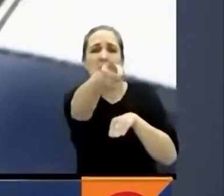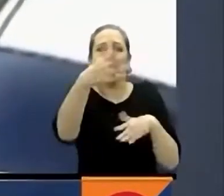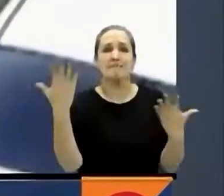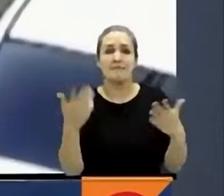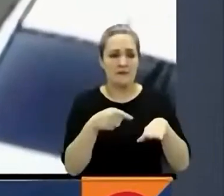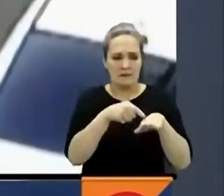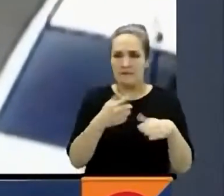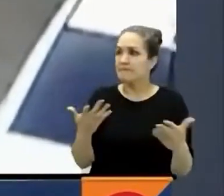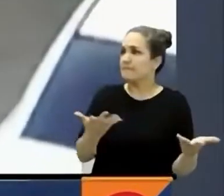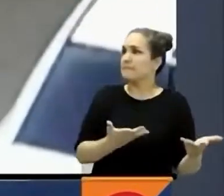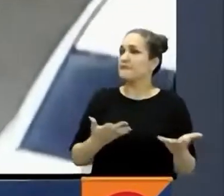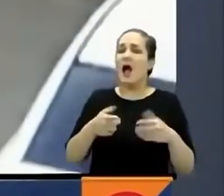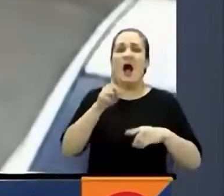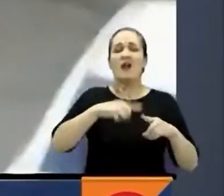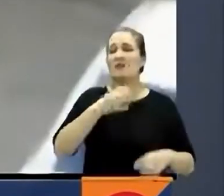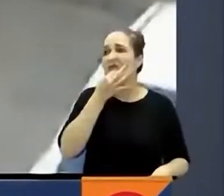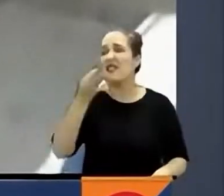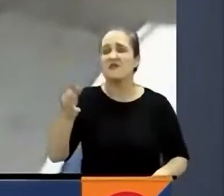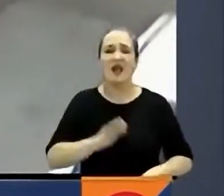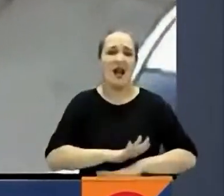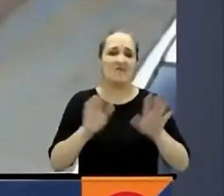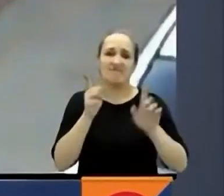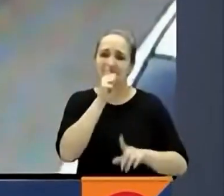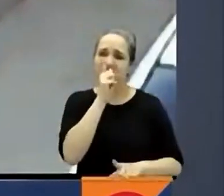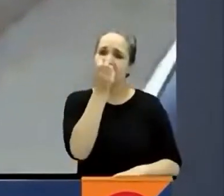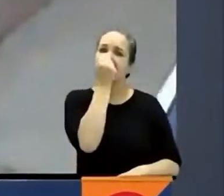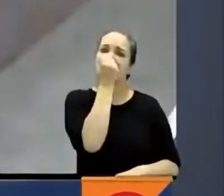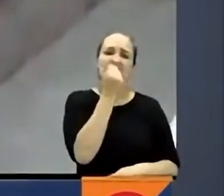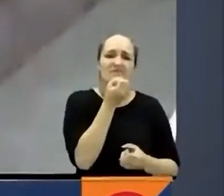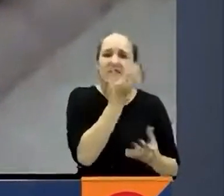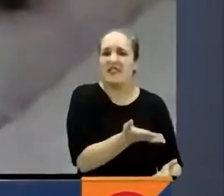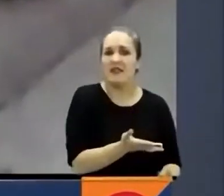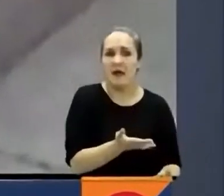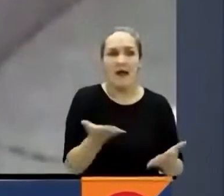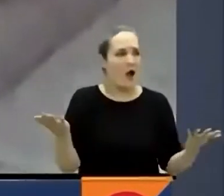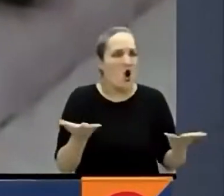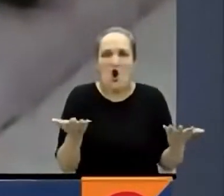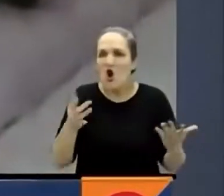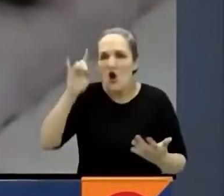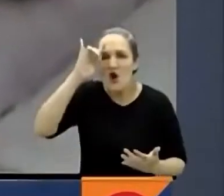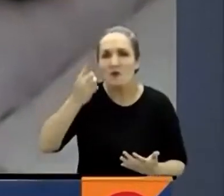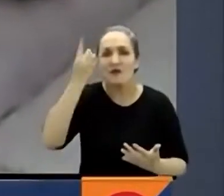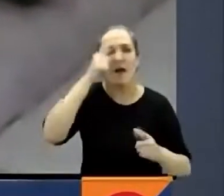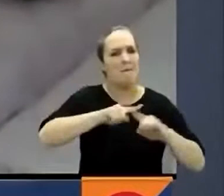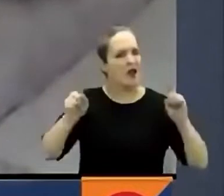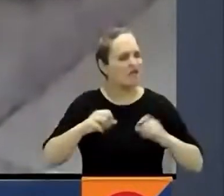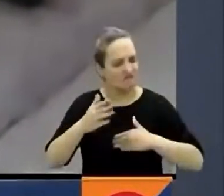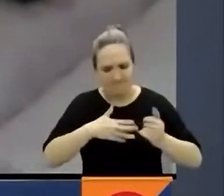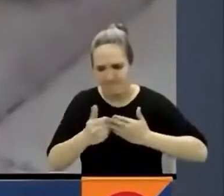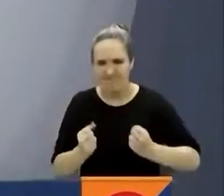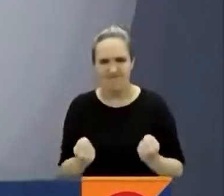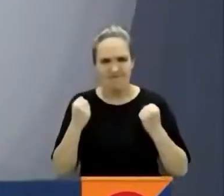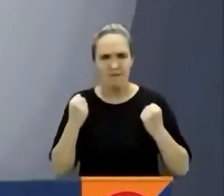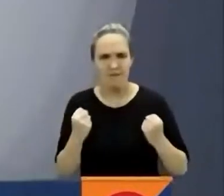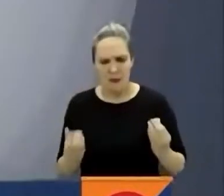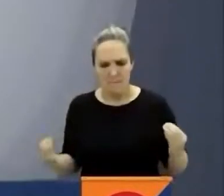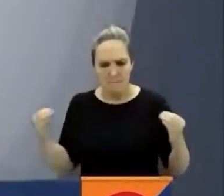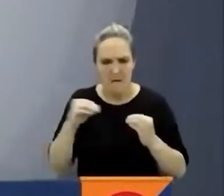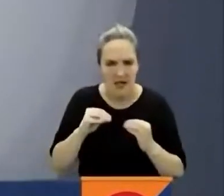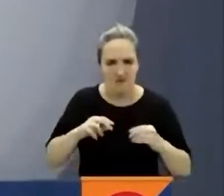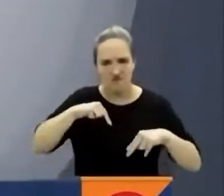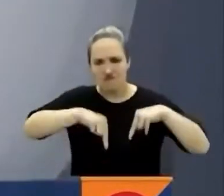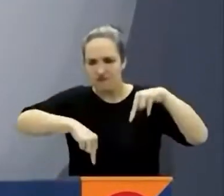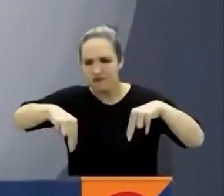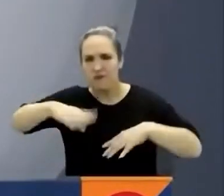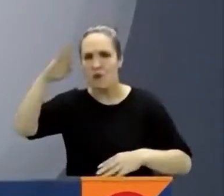víctimas de estos hurtos no denuncian, así es imposible seguir el rastro. Sin embargo, se reforzaron los operativos, se están creando más frentes de